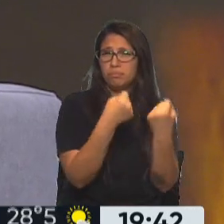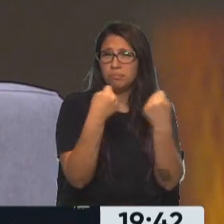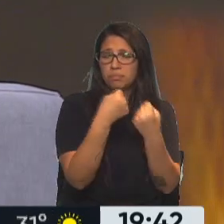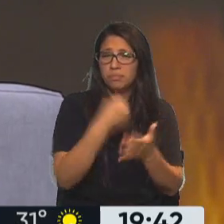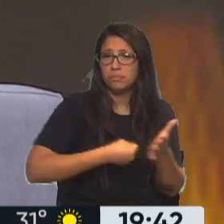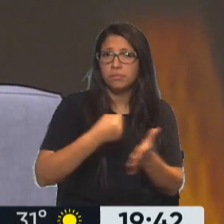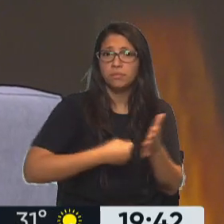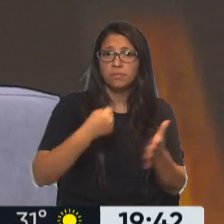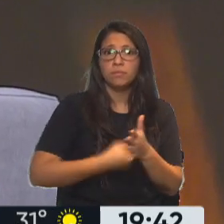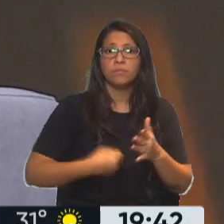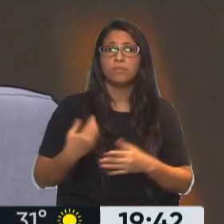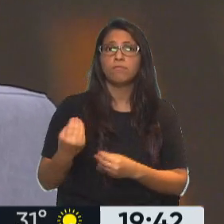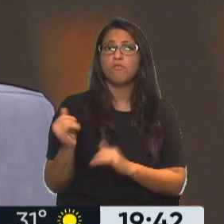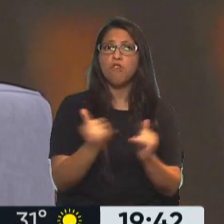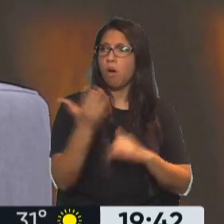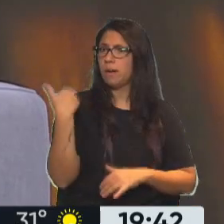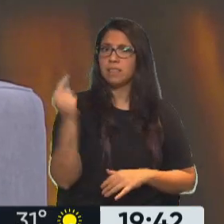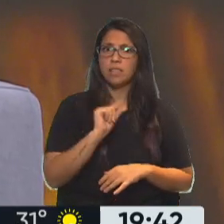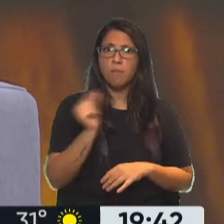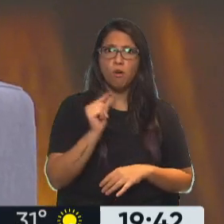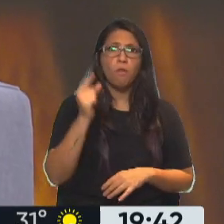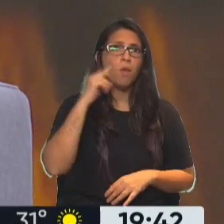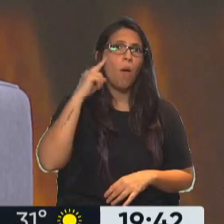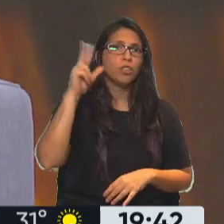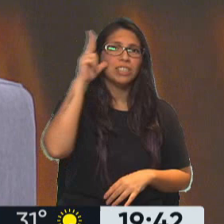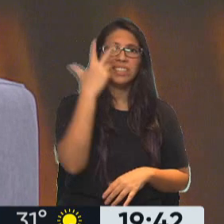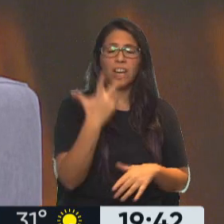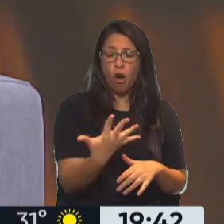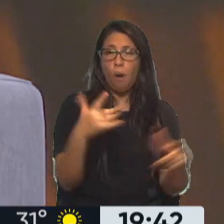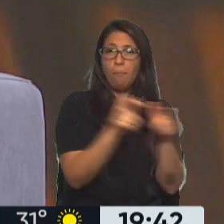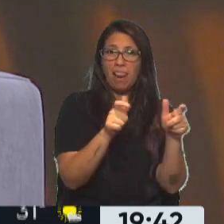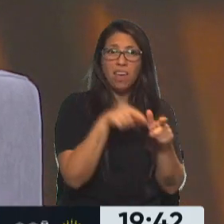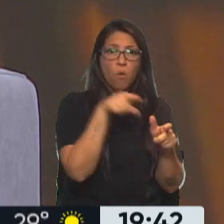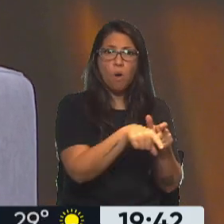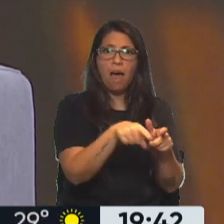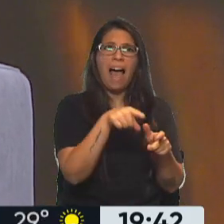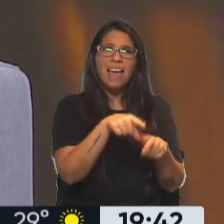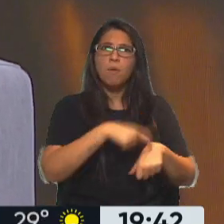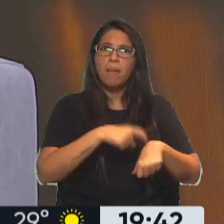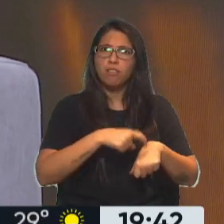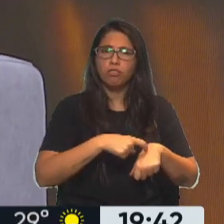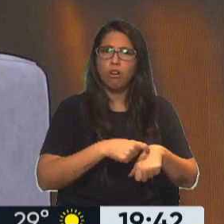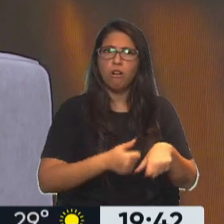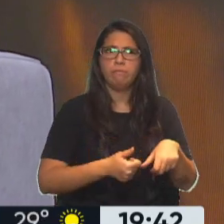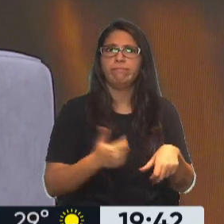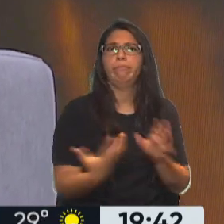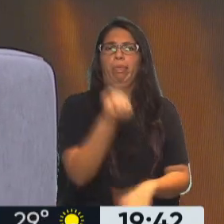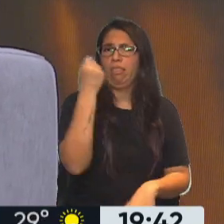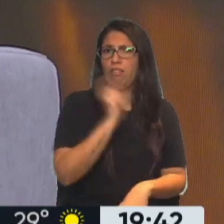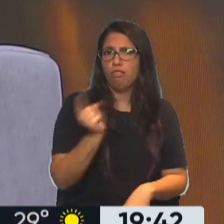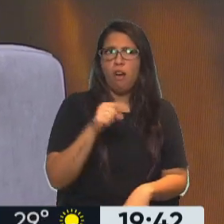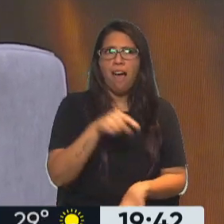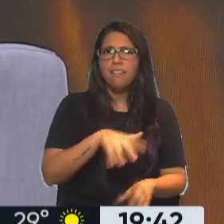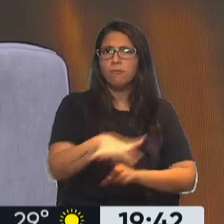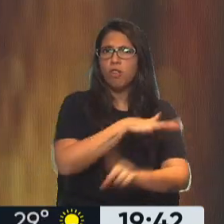muchos jóvenes tuvieron la oportunidad de ver una película como 1985. Allí también no estaba la batalla ganada. También se jugó en un territorio